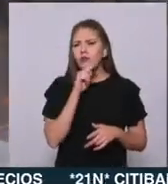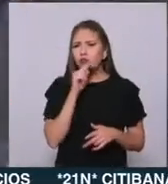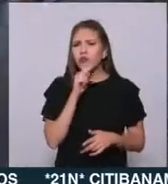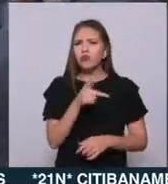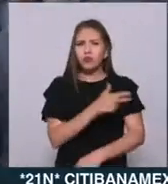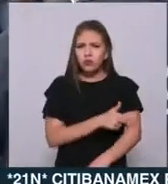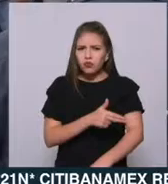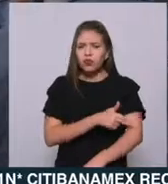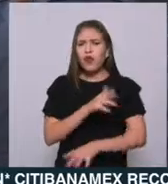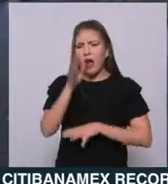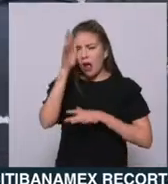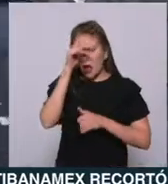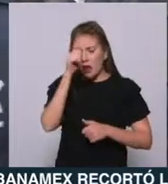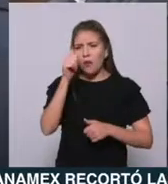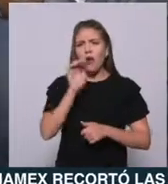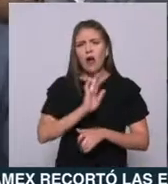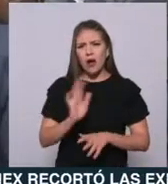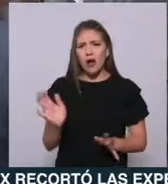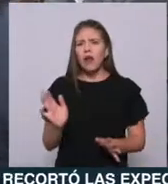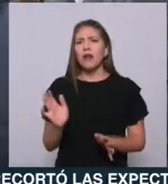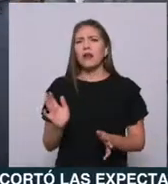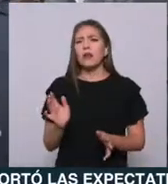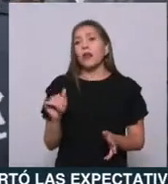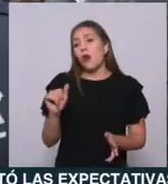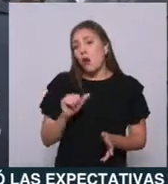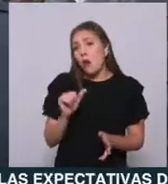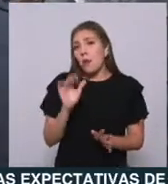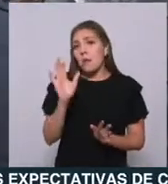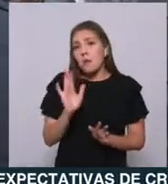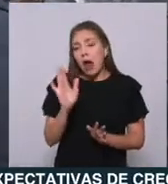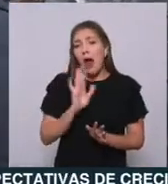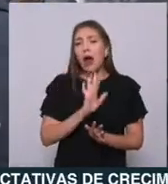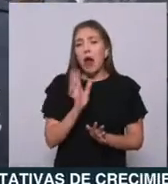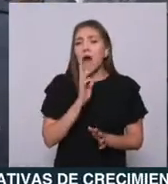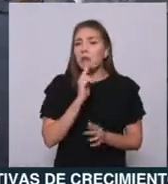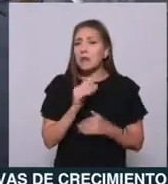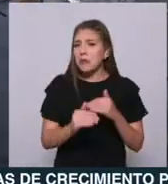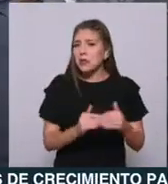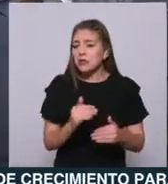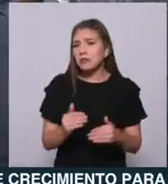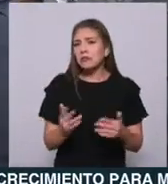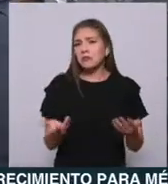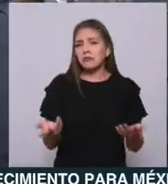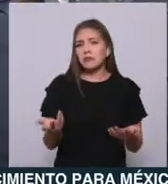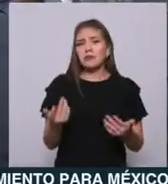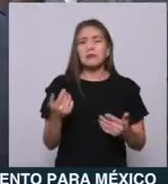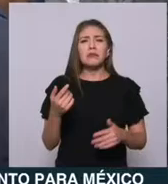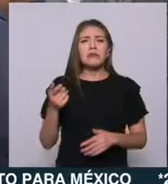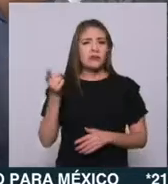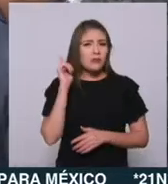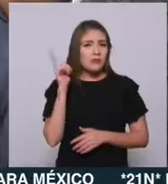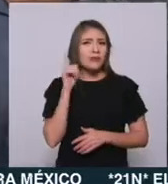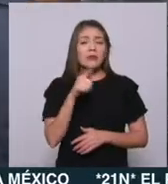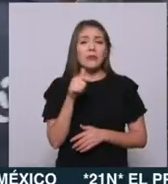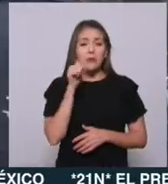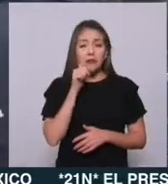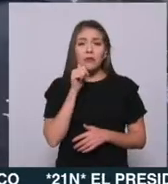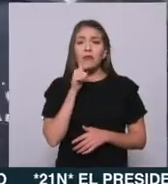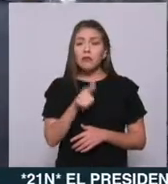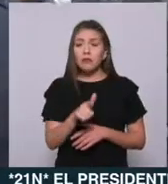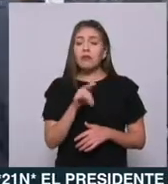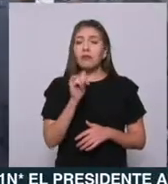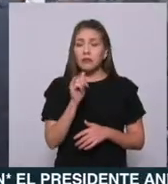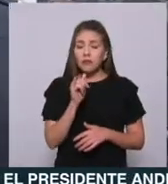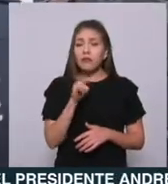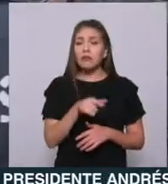Parece que al día de hoy se está avanzando en ese sentido. Yo siempre he dicho que detrás de cualquier formalidad debemos de privilegiar